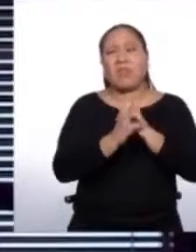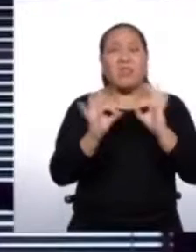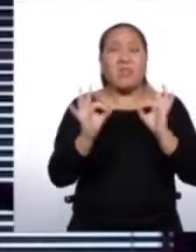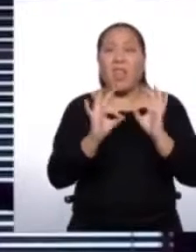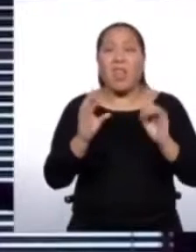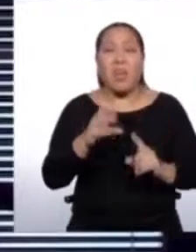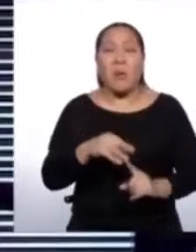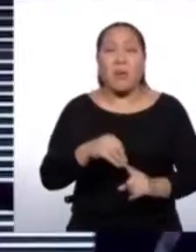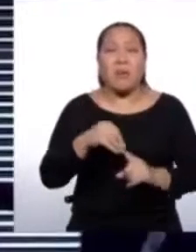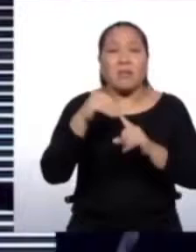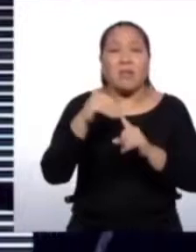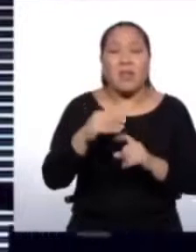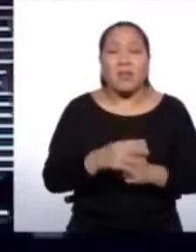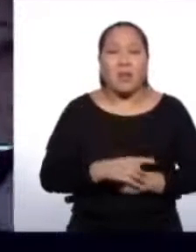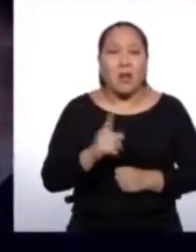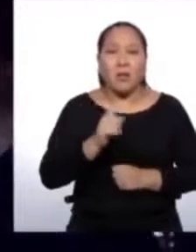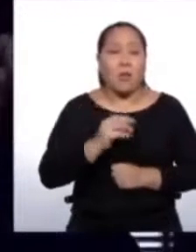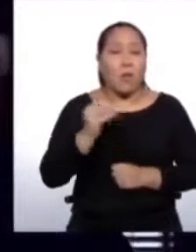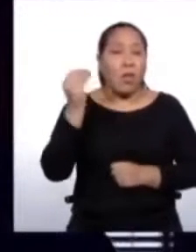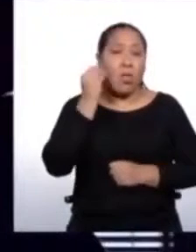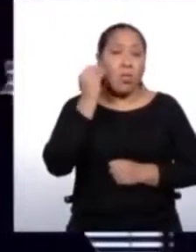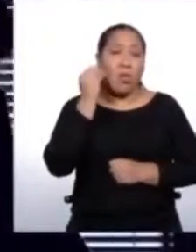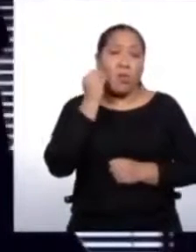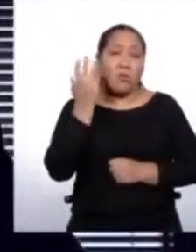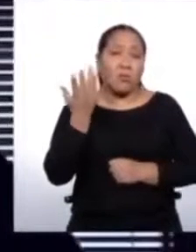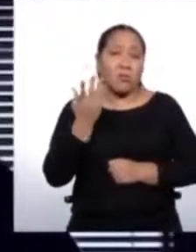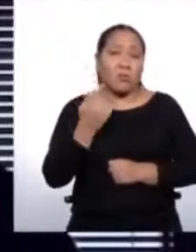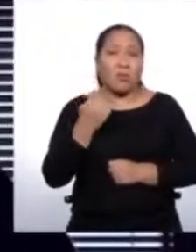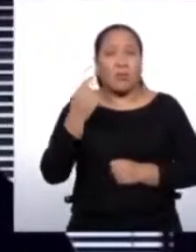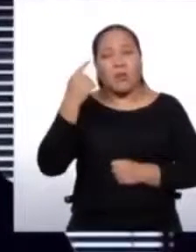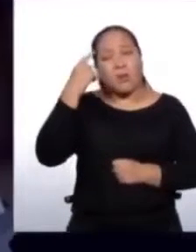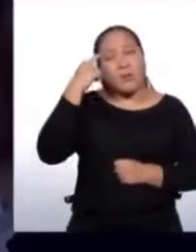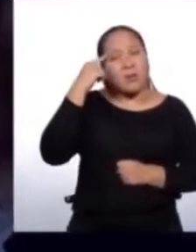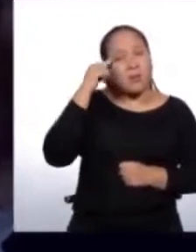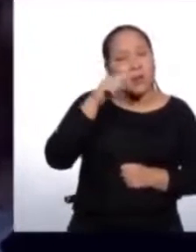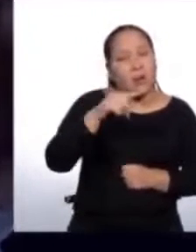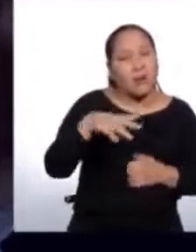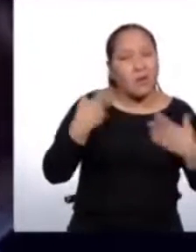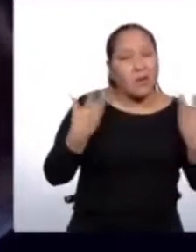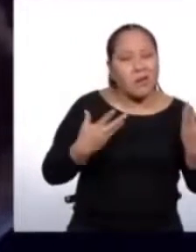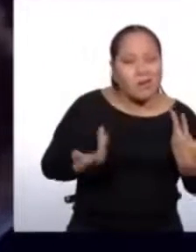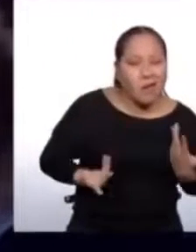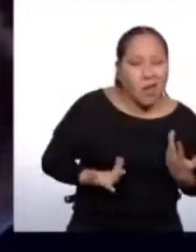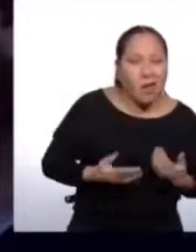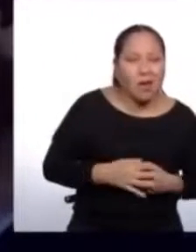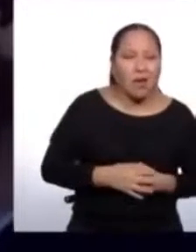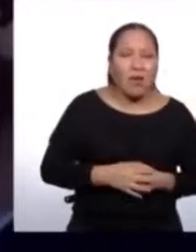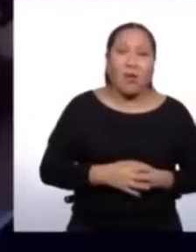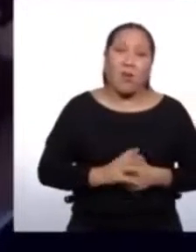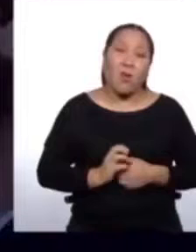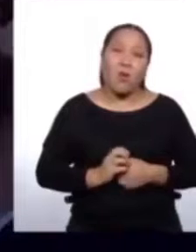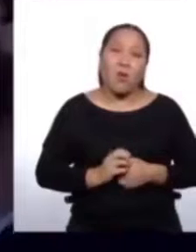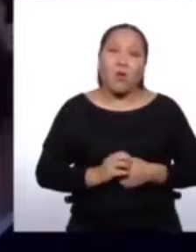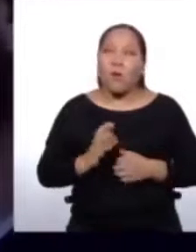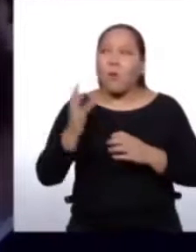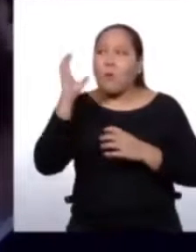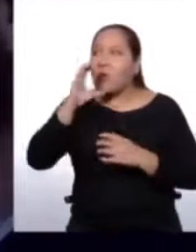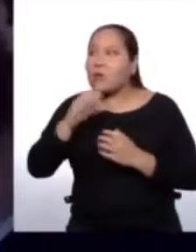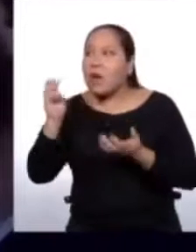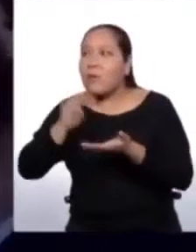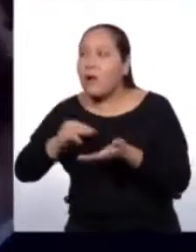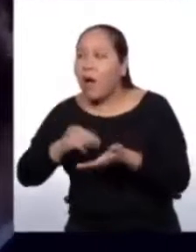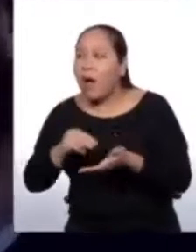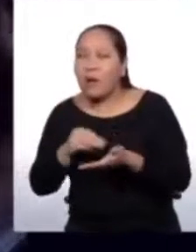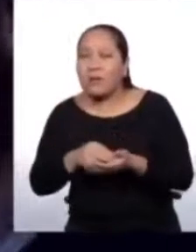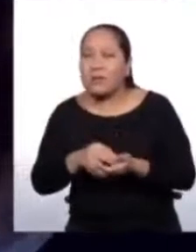No fue lo suficientemente bruto para sentir felicidad de no pensar en nada, ni lo bastante inteligente como para sufrir la angustia de saber más.